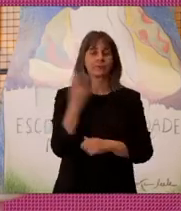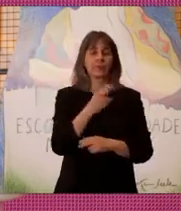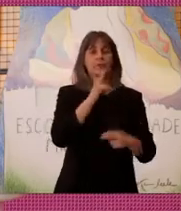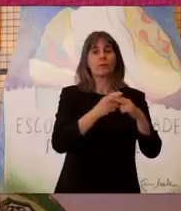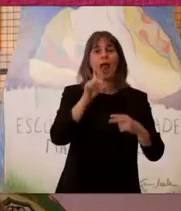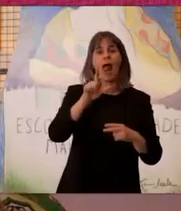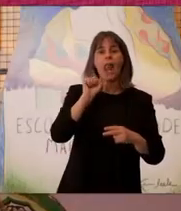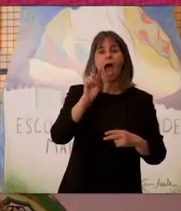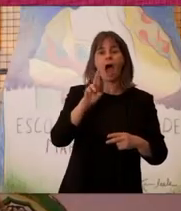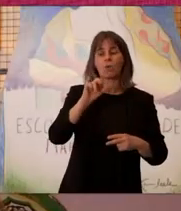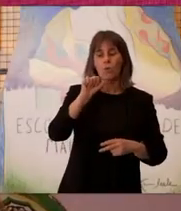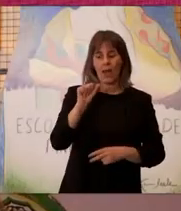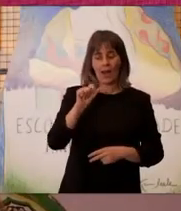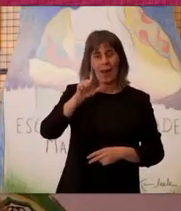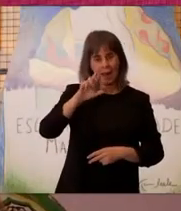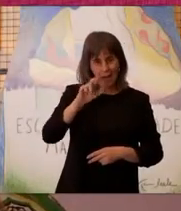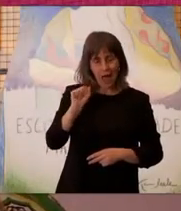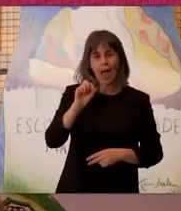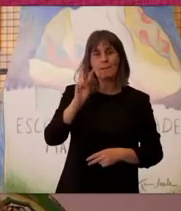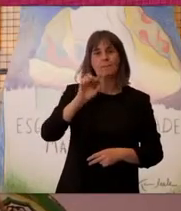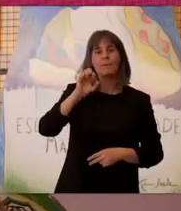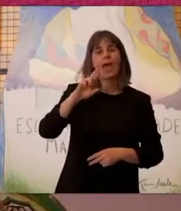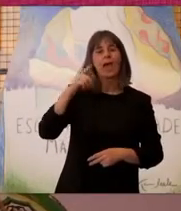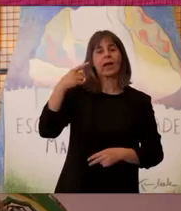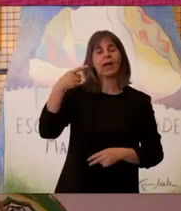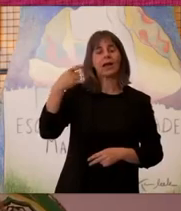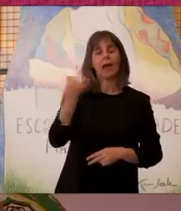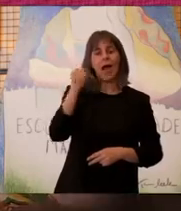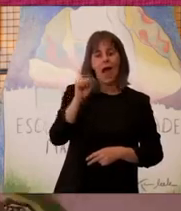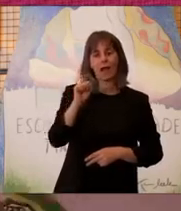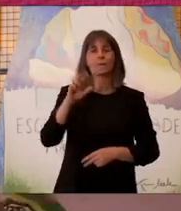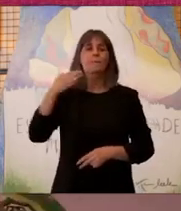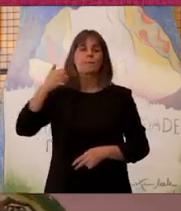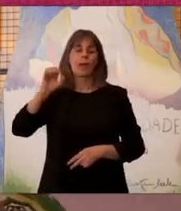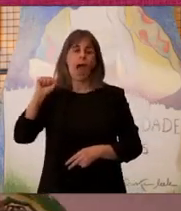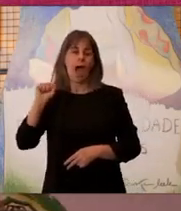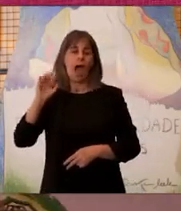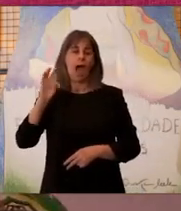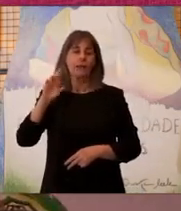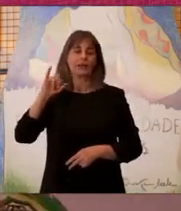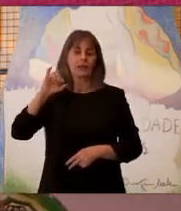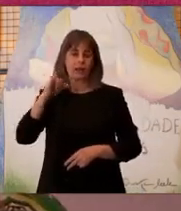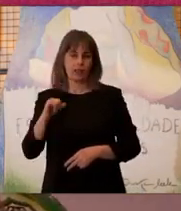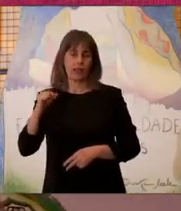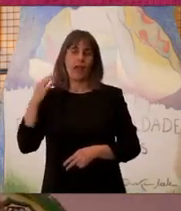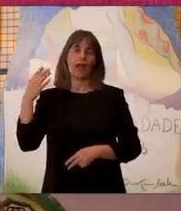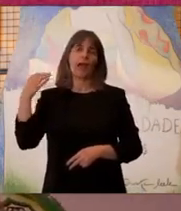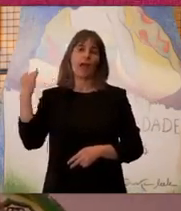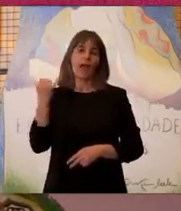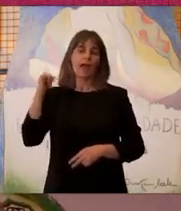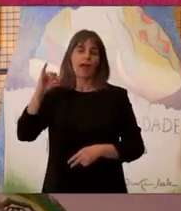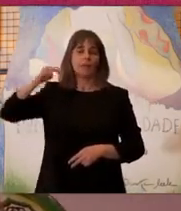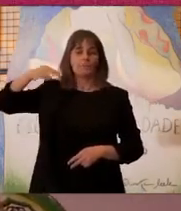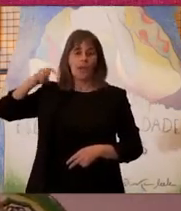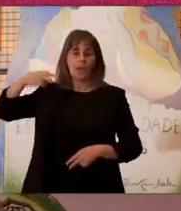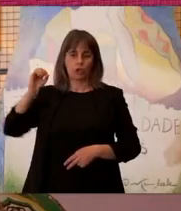gimeno tenemos que disculpar asistencia de Marta González que no podrá estar con unos por temas de Hacienda y bueno